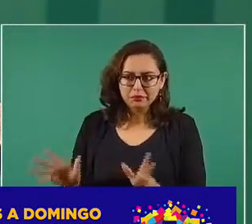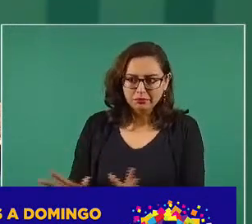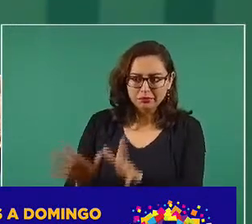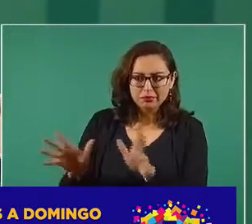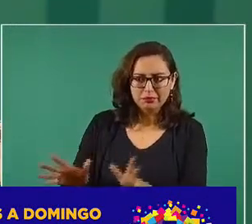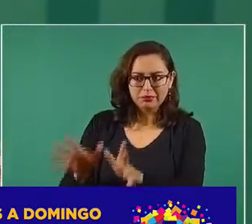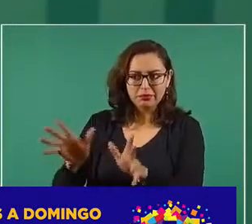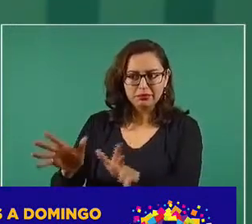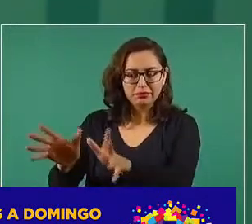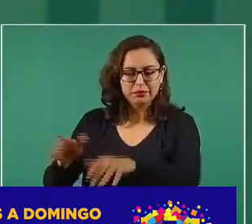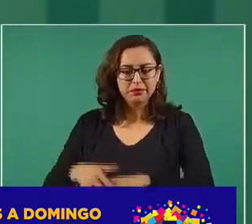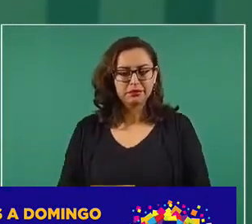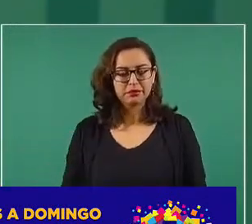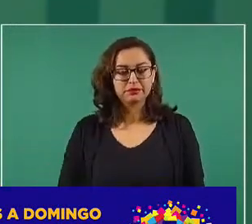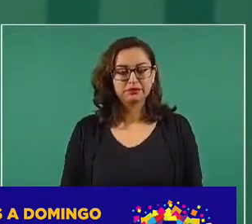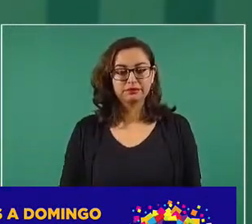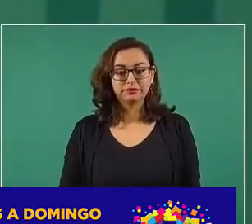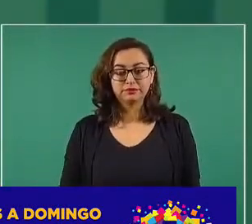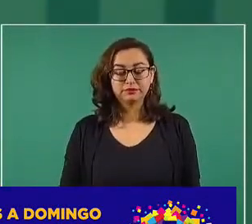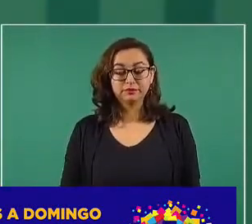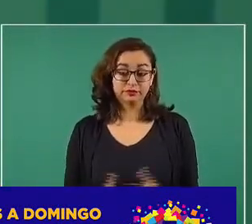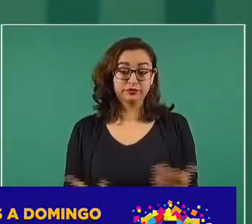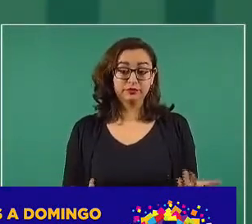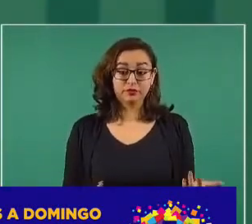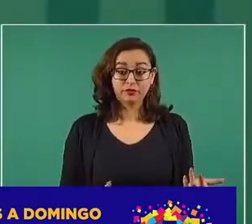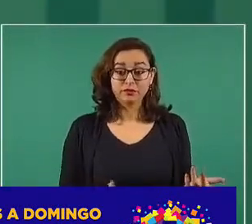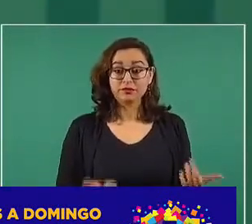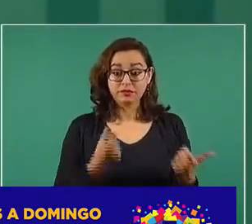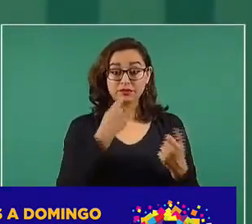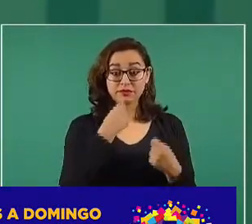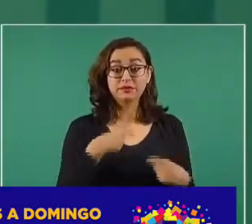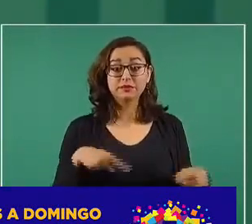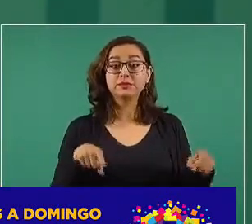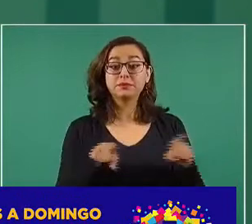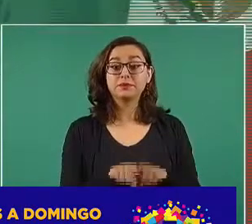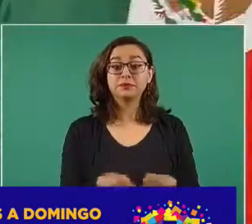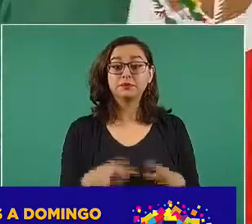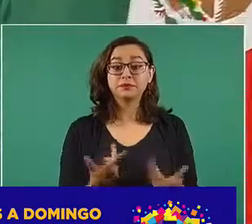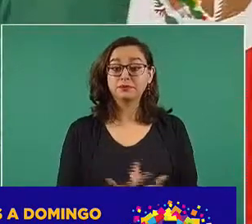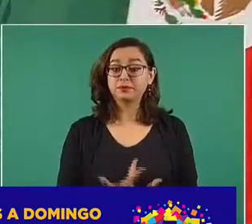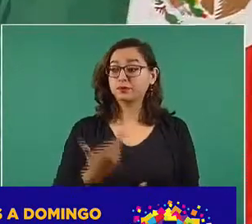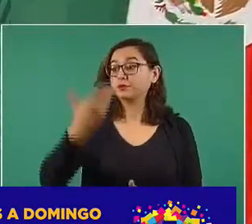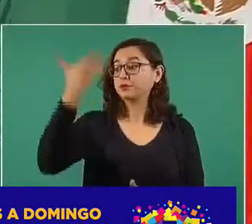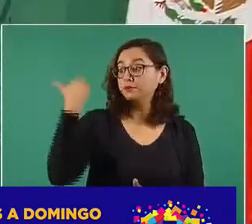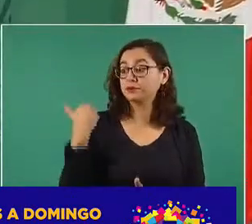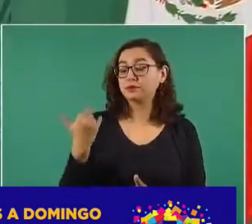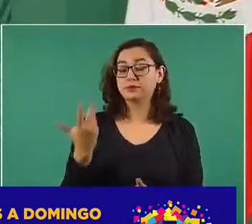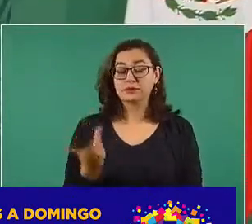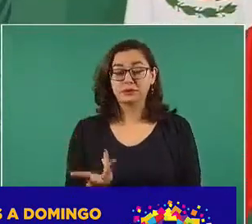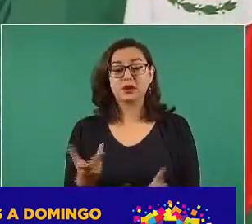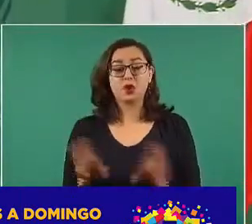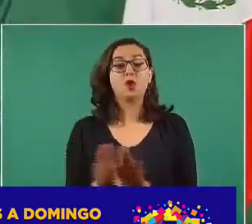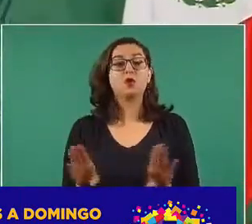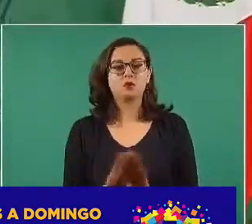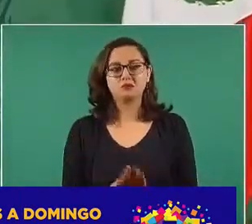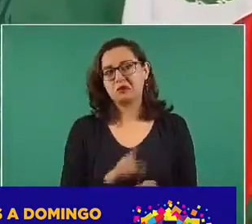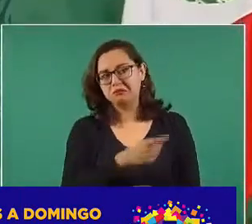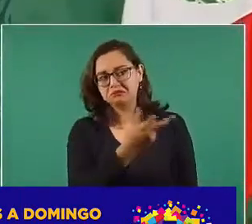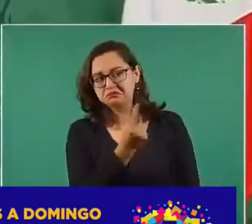¿Saben qué sucedía? También esto para los jóvenes, porque en los medios no se informa sobre esto.